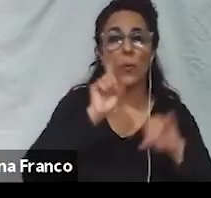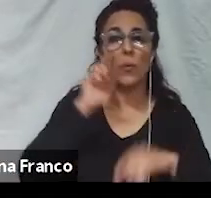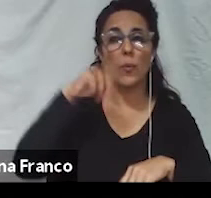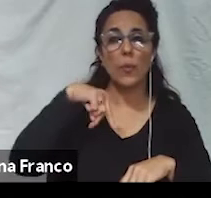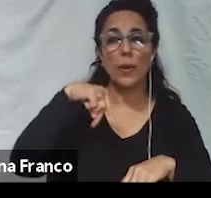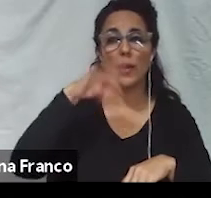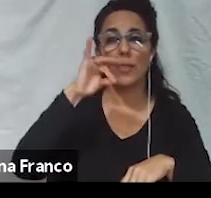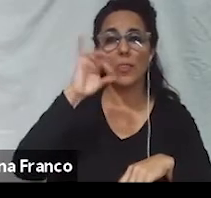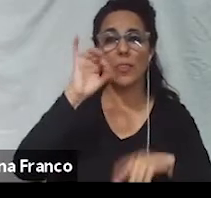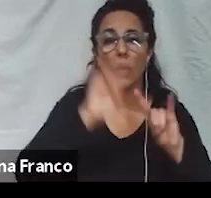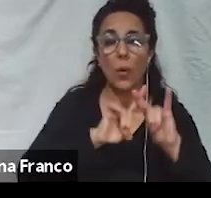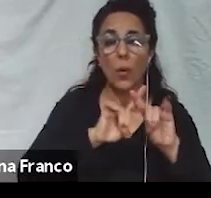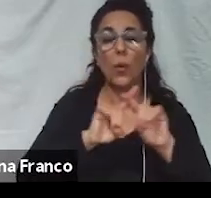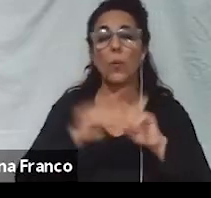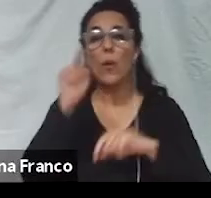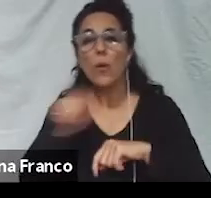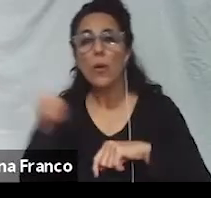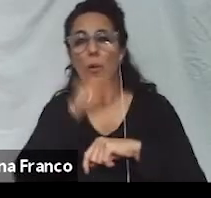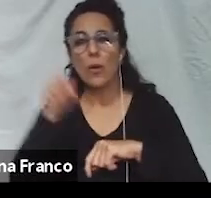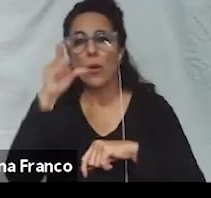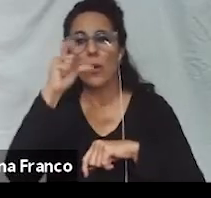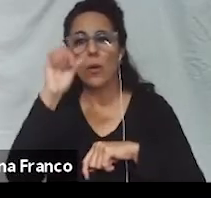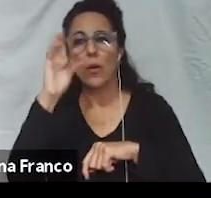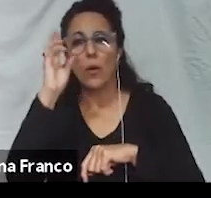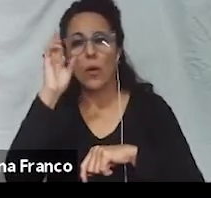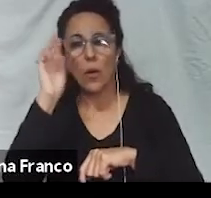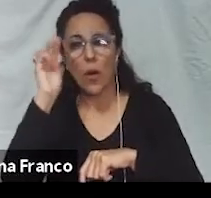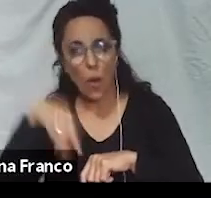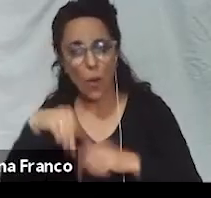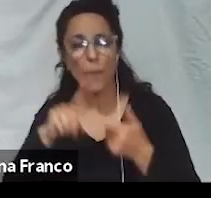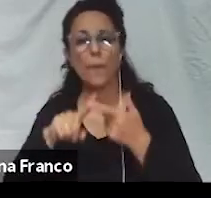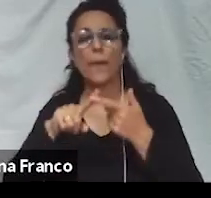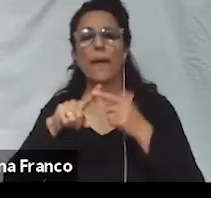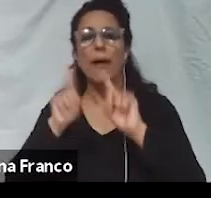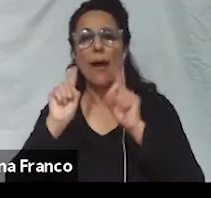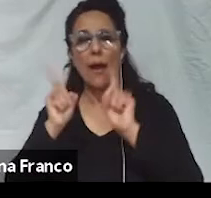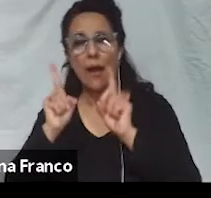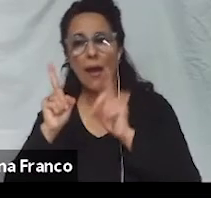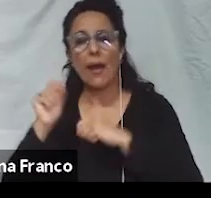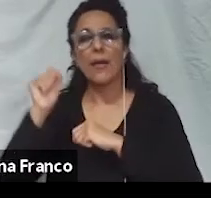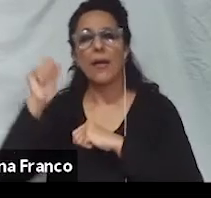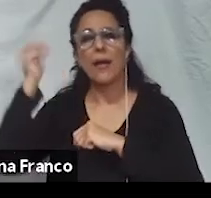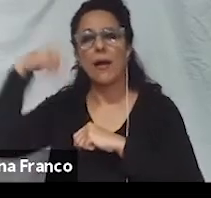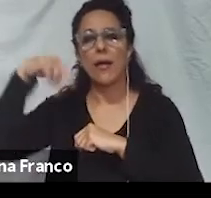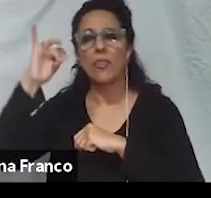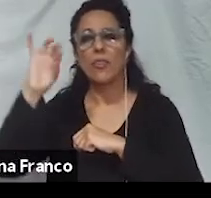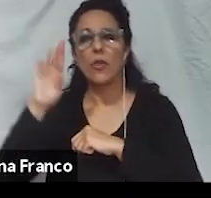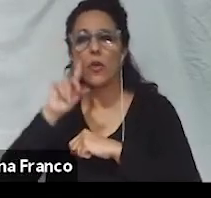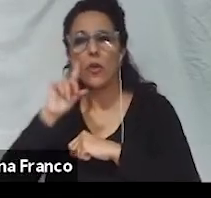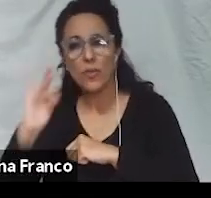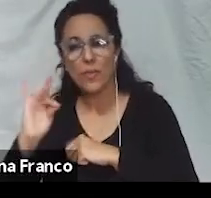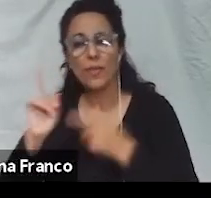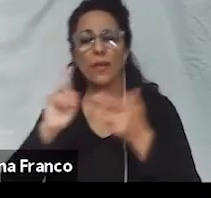Mac, nos van a pedir que usemos Chrome, que usemos Firefox, que probemos en Android, que probemos en